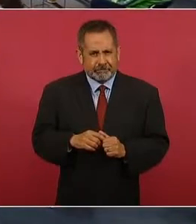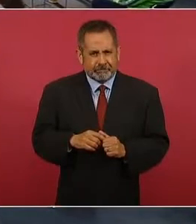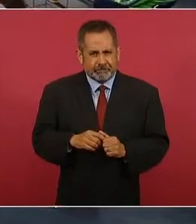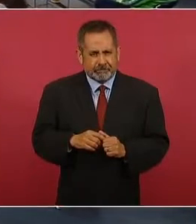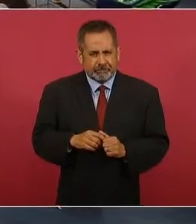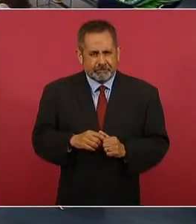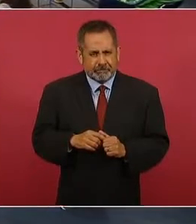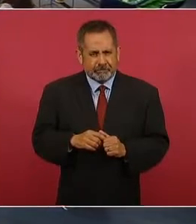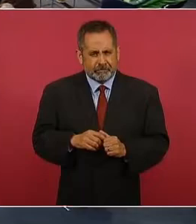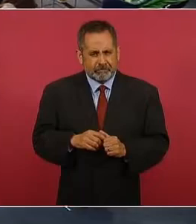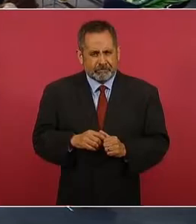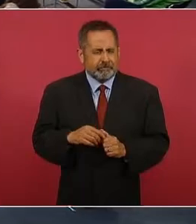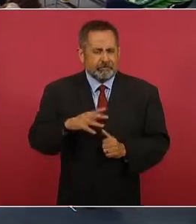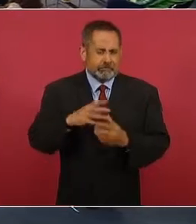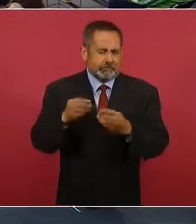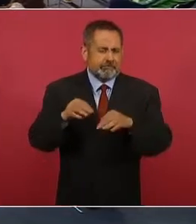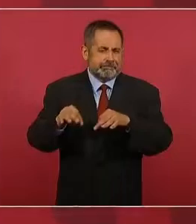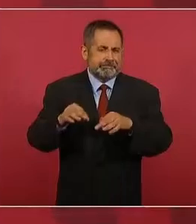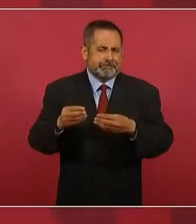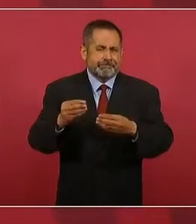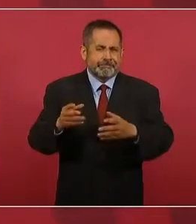Sí, tenemos bastante